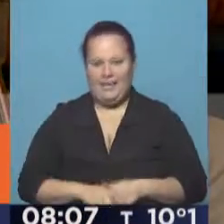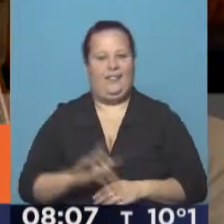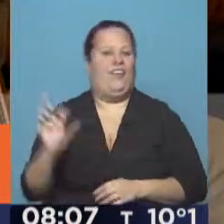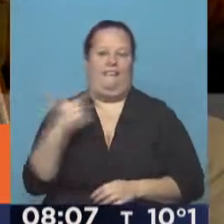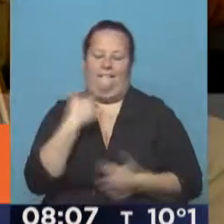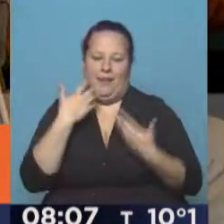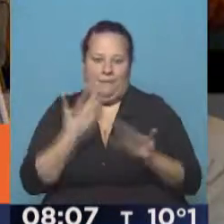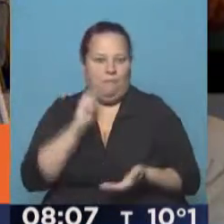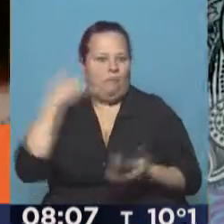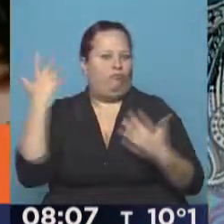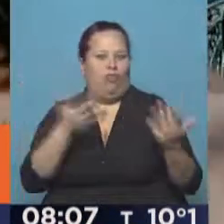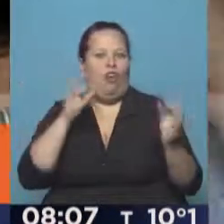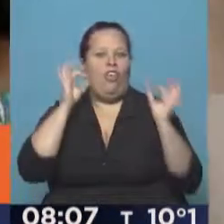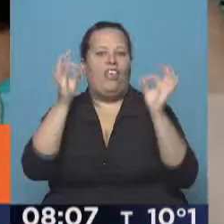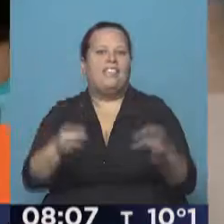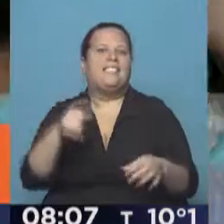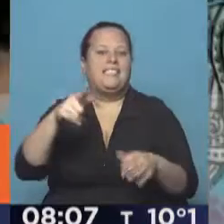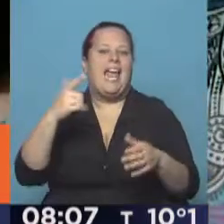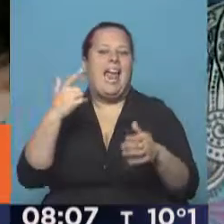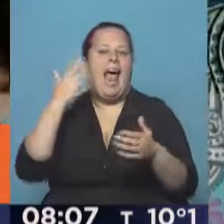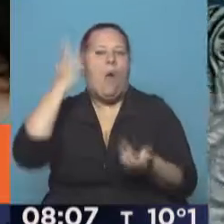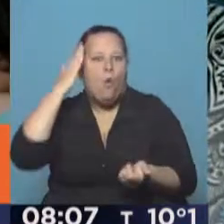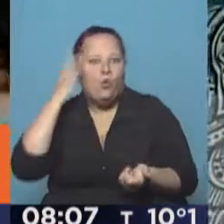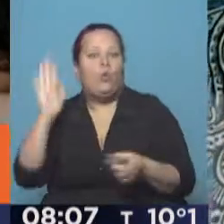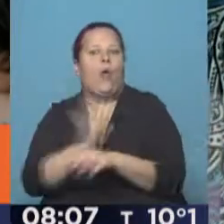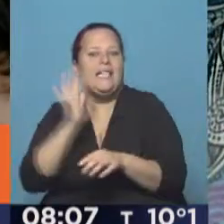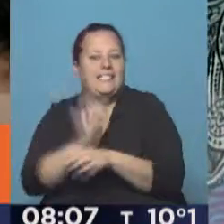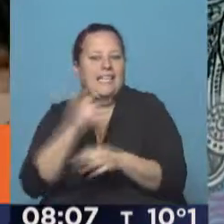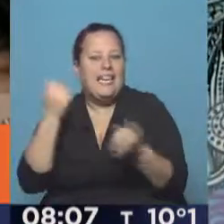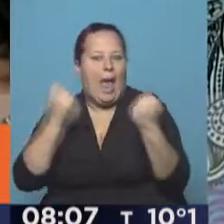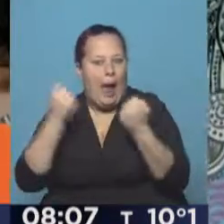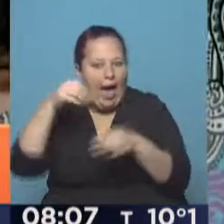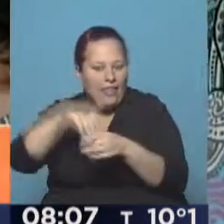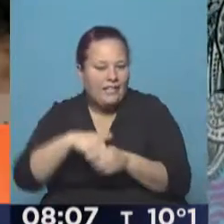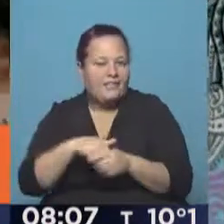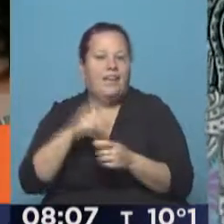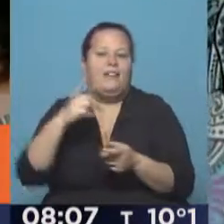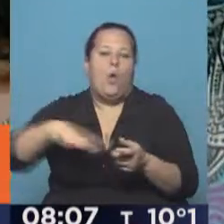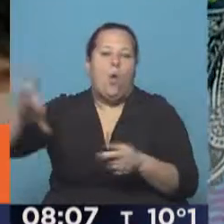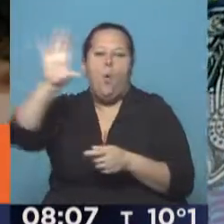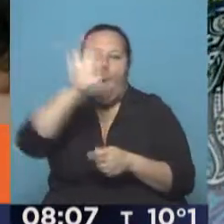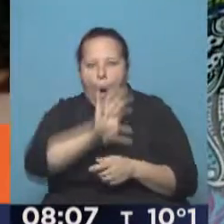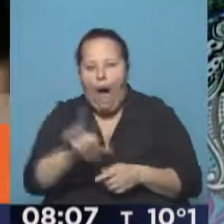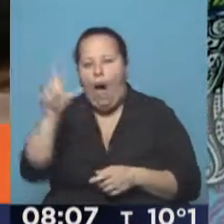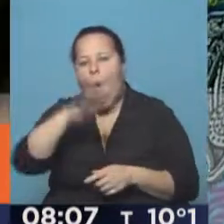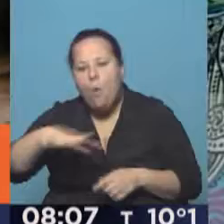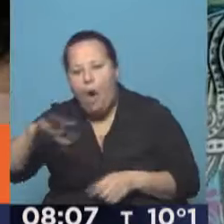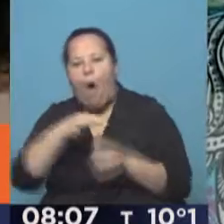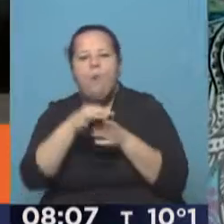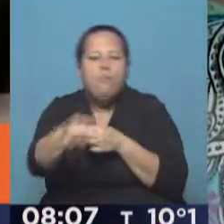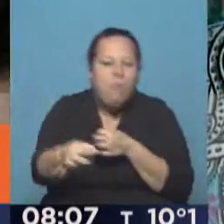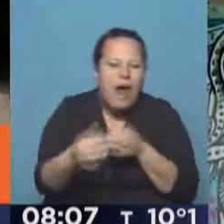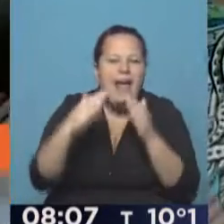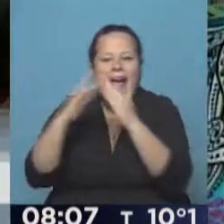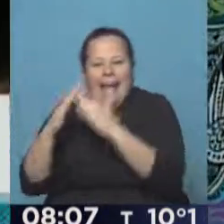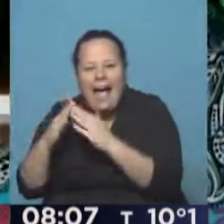increíble el impacto que genera la llegada de una actividad cultural como es el cine móvil a una región o una zona un pueblo un